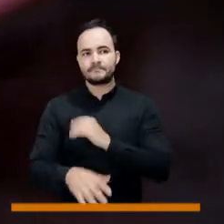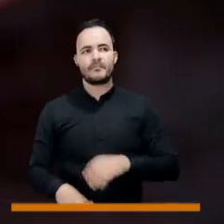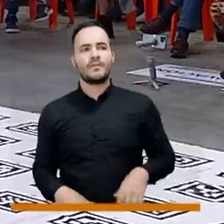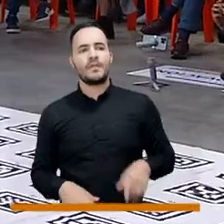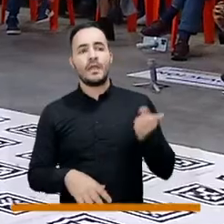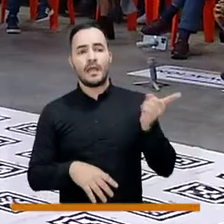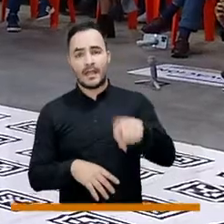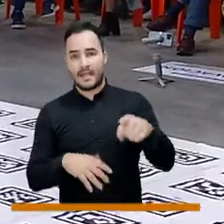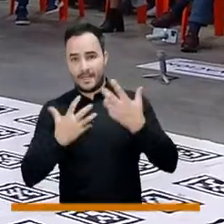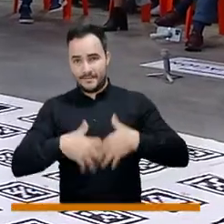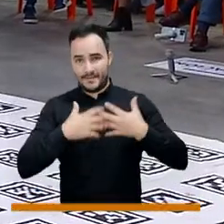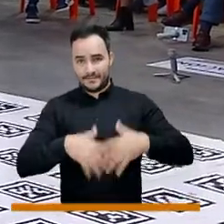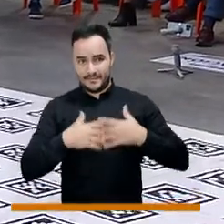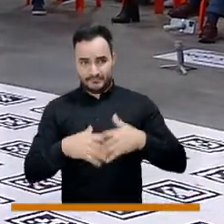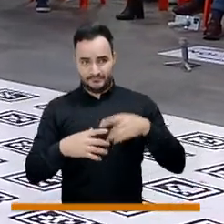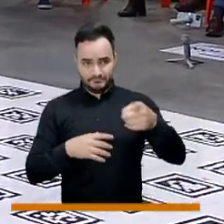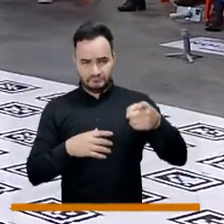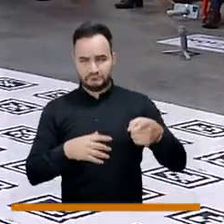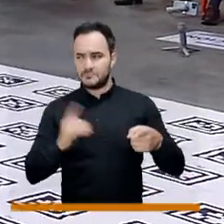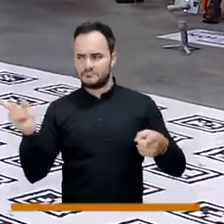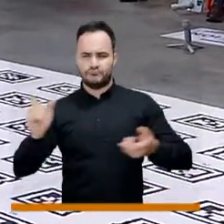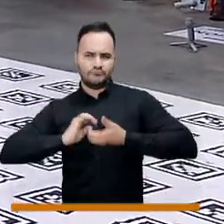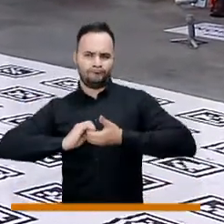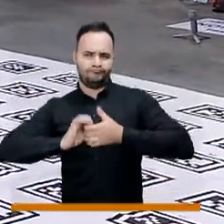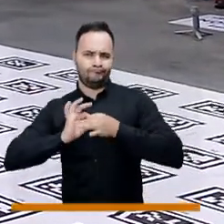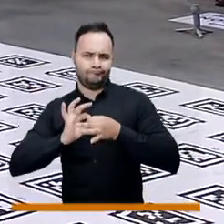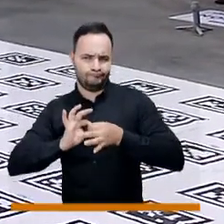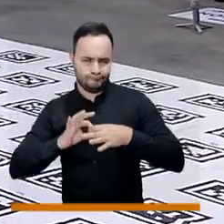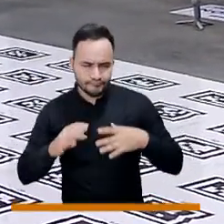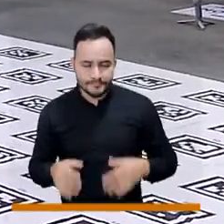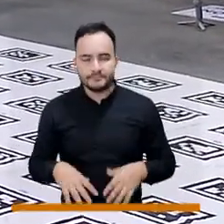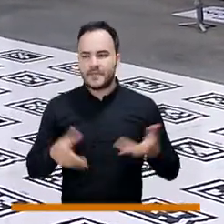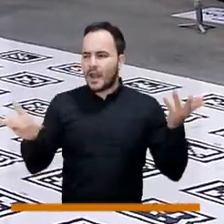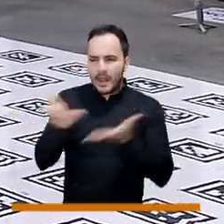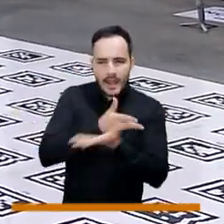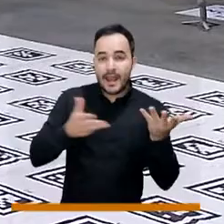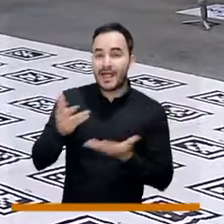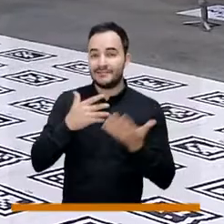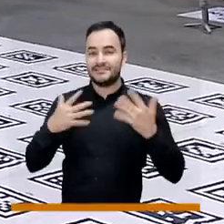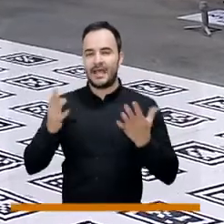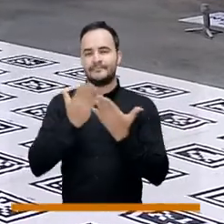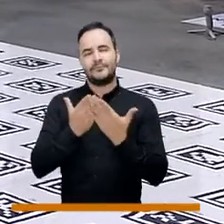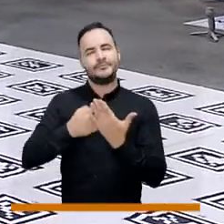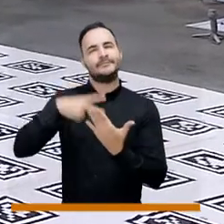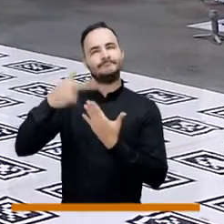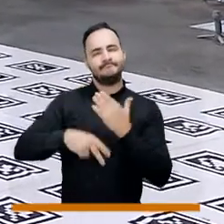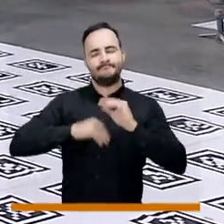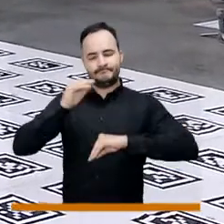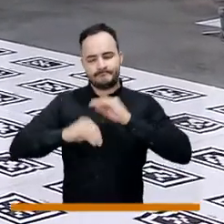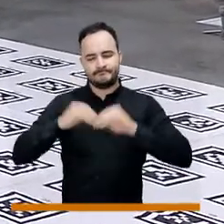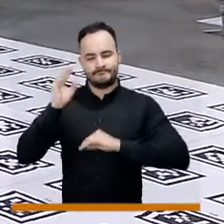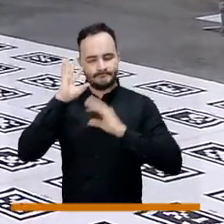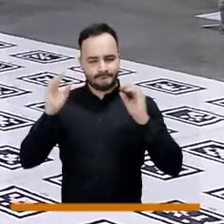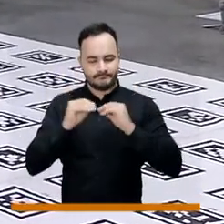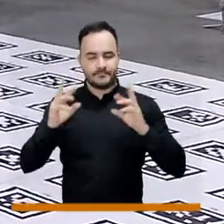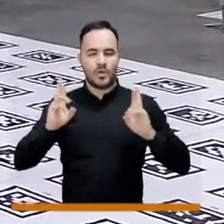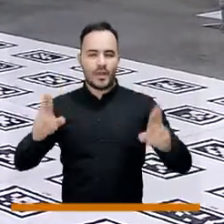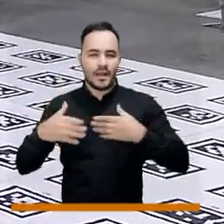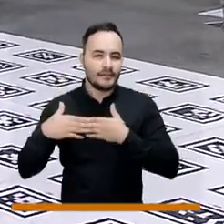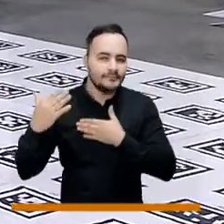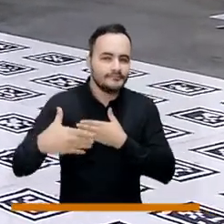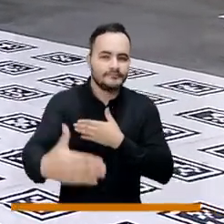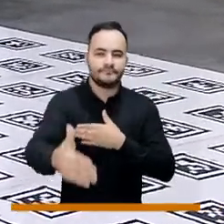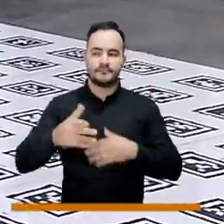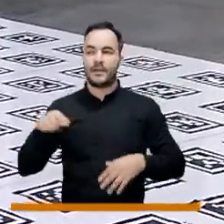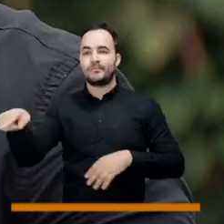empresa Pigmalión, como un gran aliado de este concejal, estamos formulando un proyecto de acuerdo en el cual queremos que